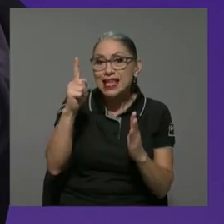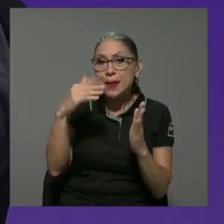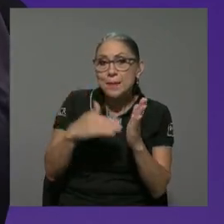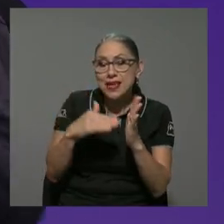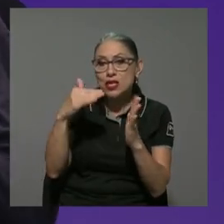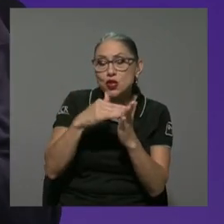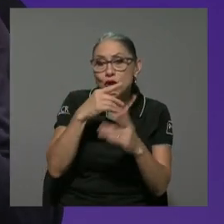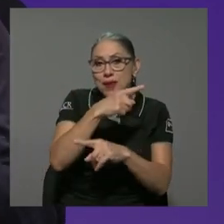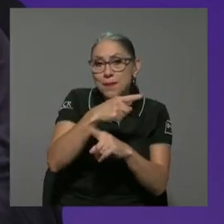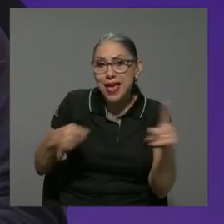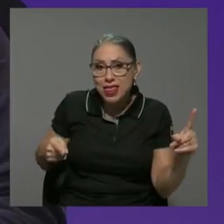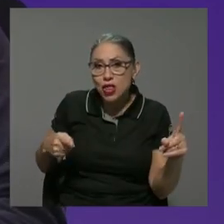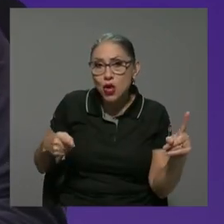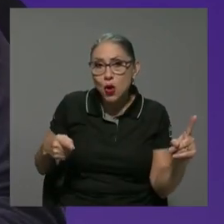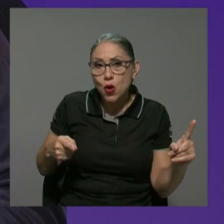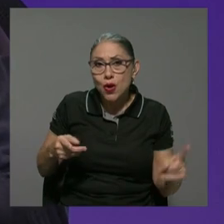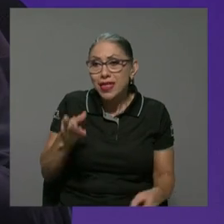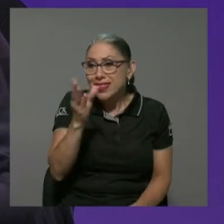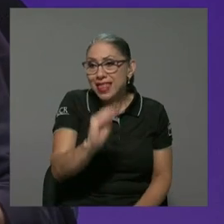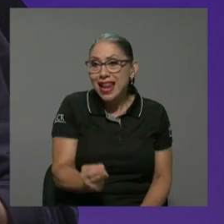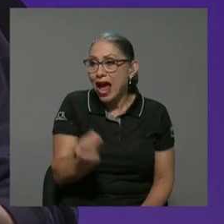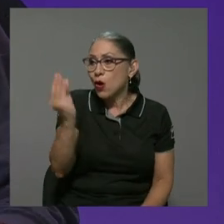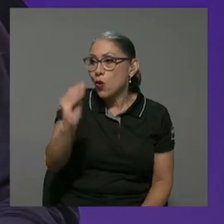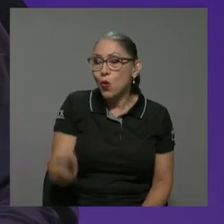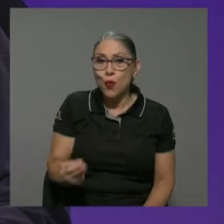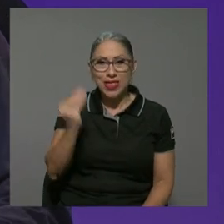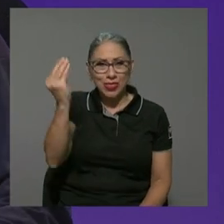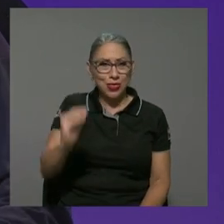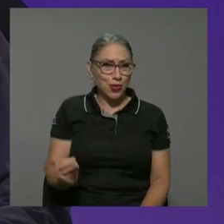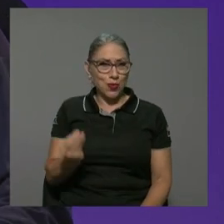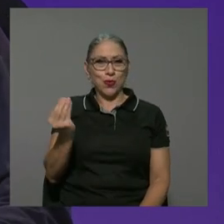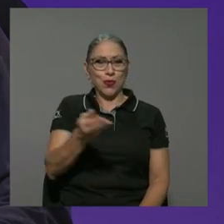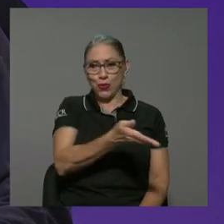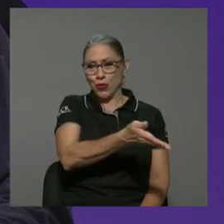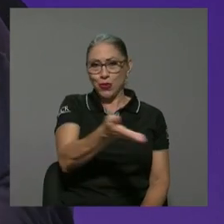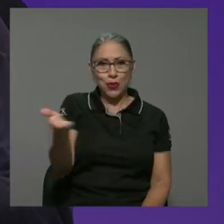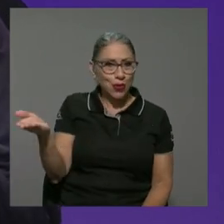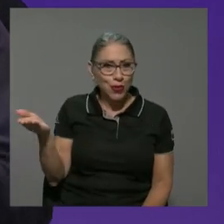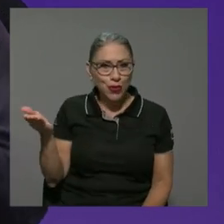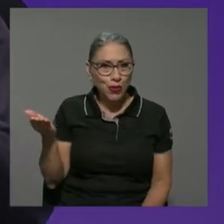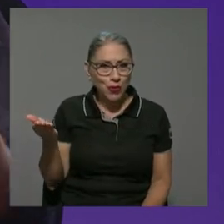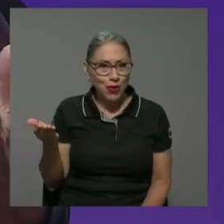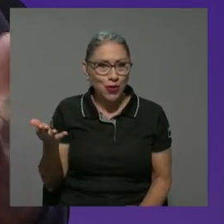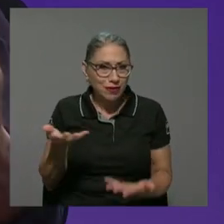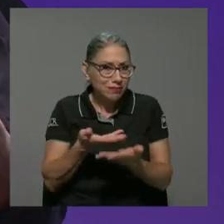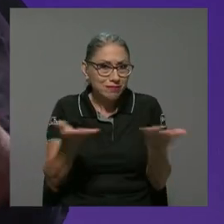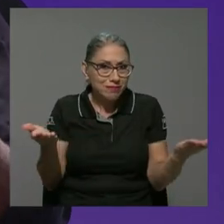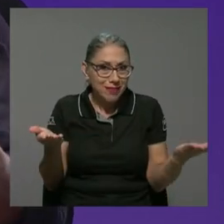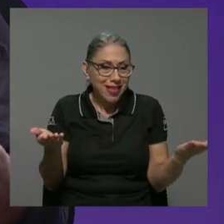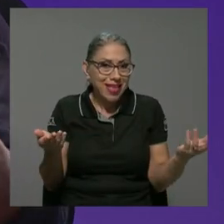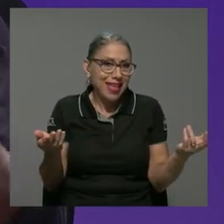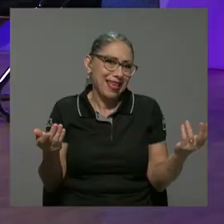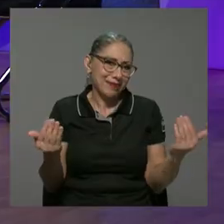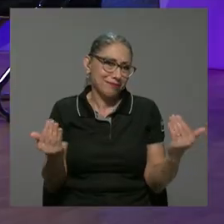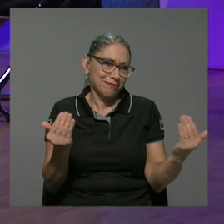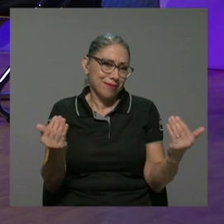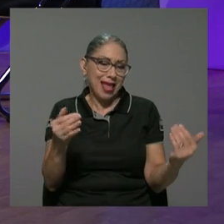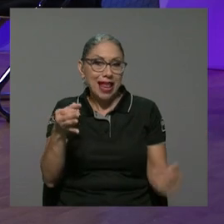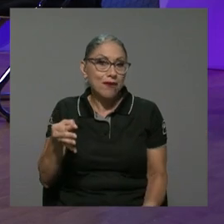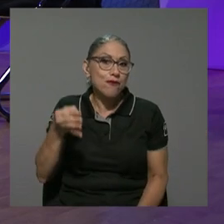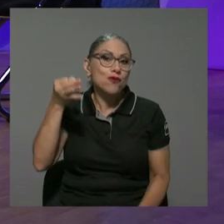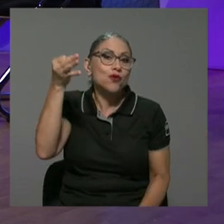la juventud, que normalmente se dice en términos así como metafóricos, el futuro del país,